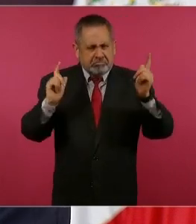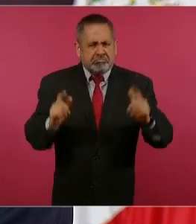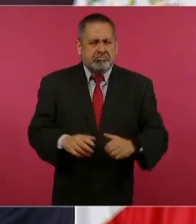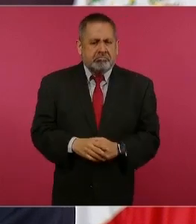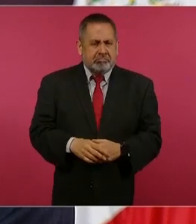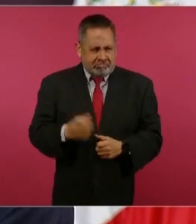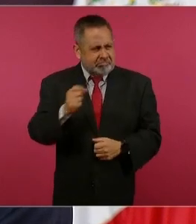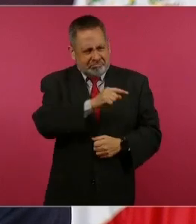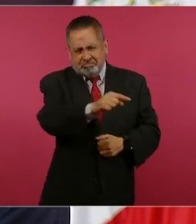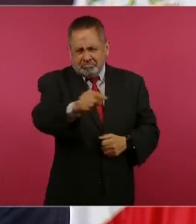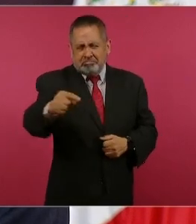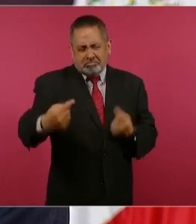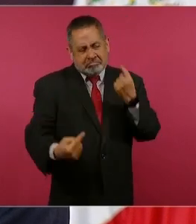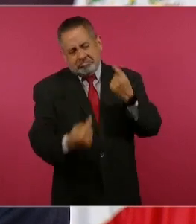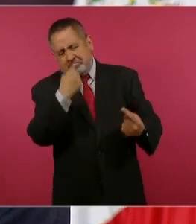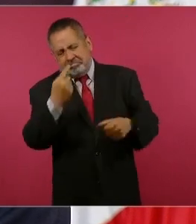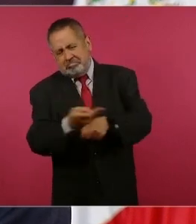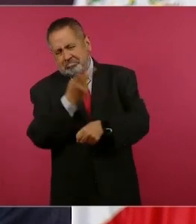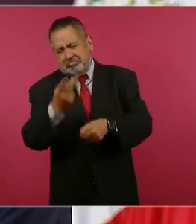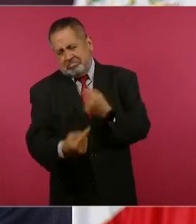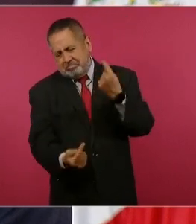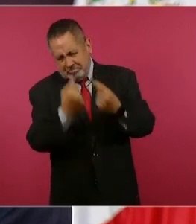Como lo hacen.